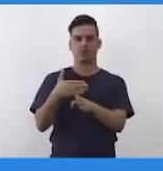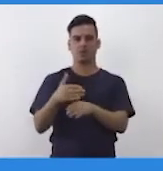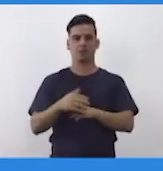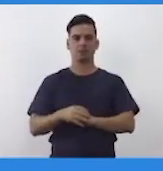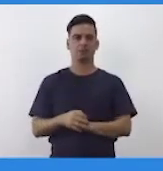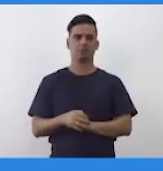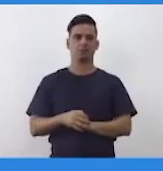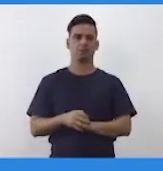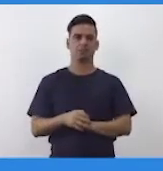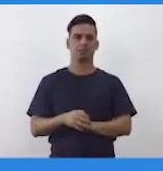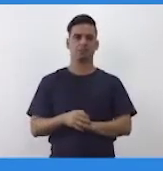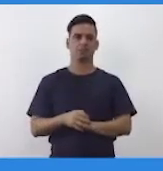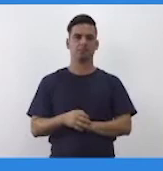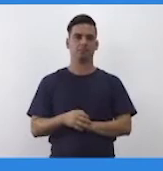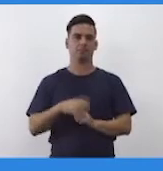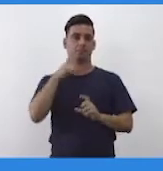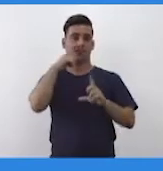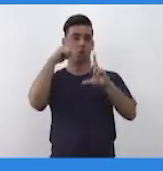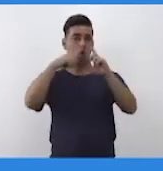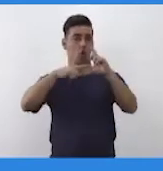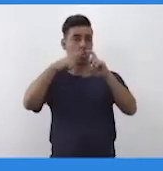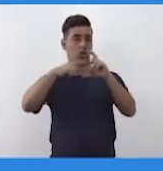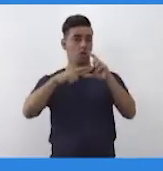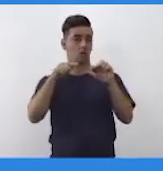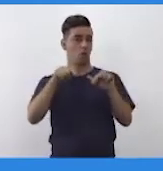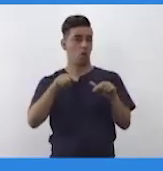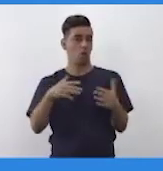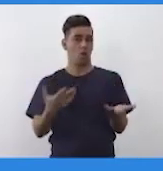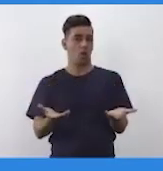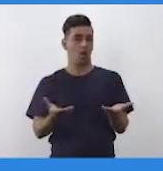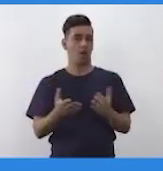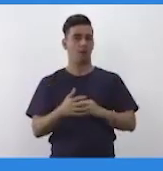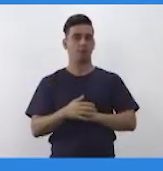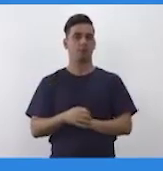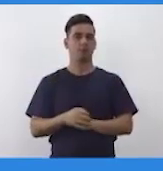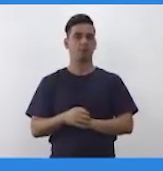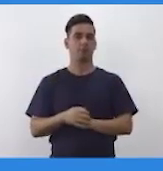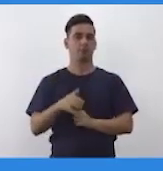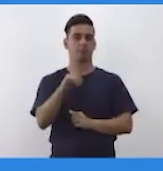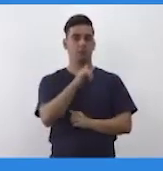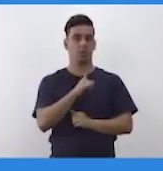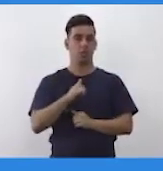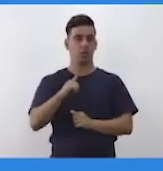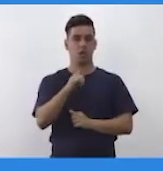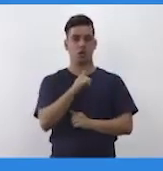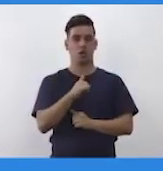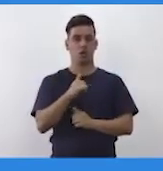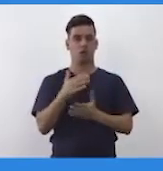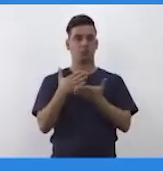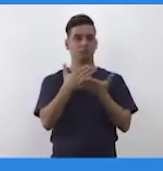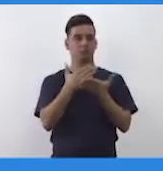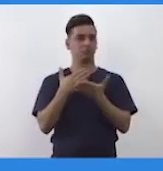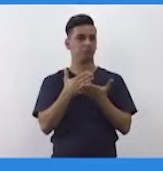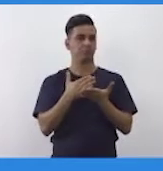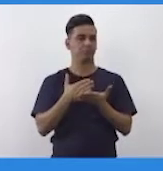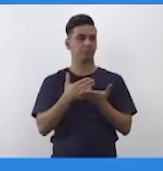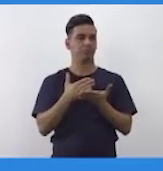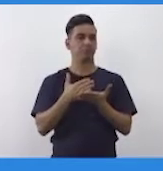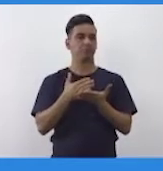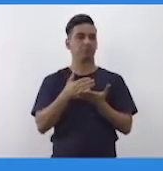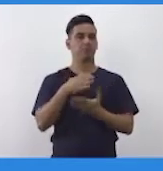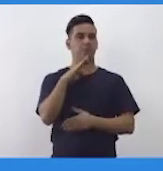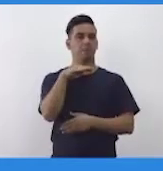abordar? Bueno, vamos a continuar trabajando metabolismo degradativo. En el